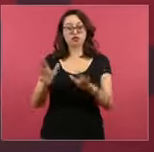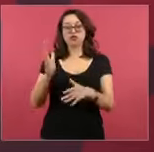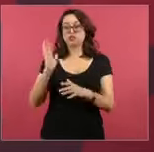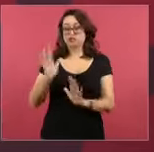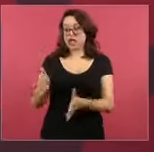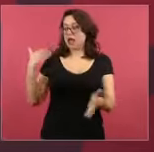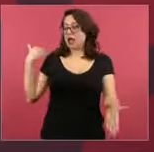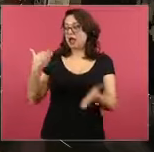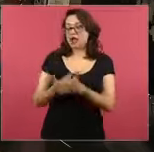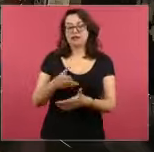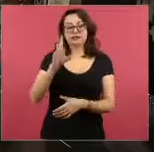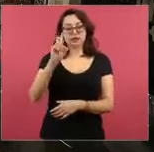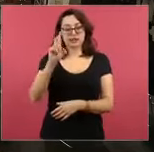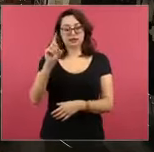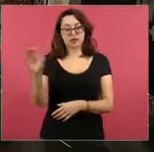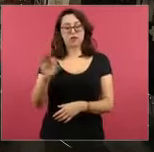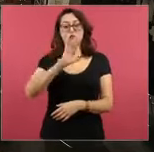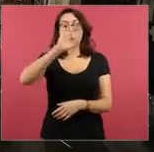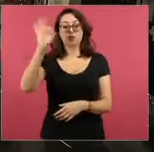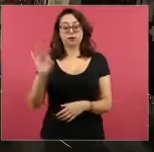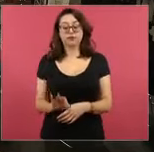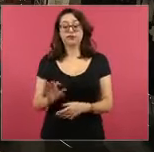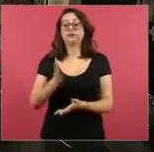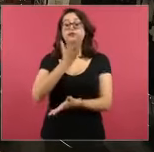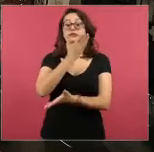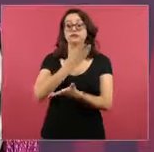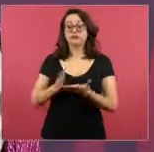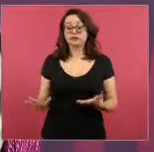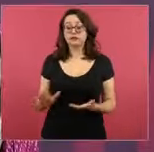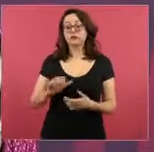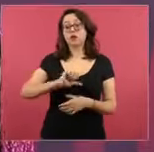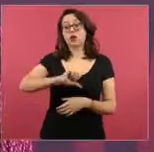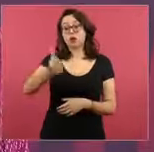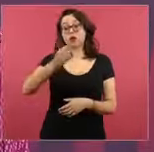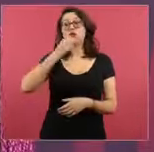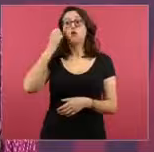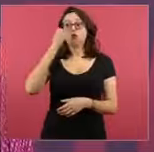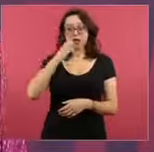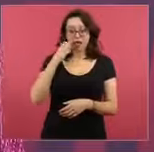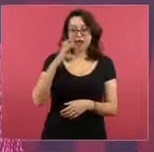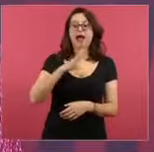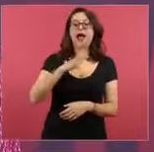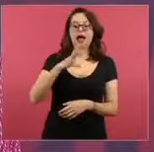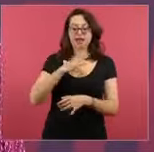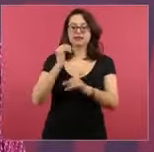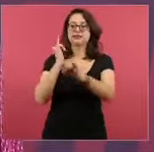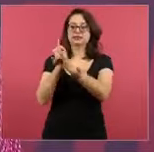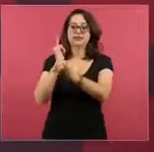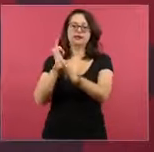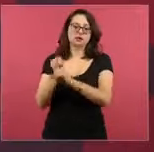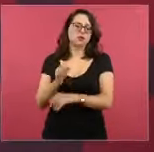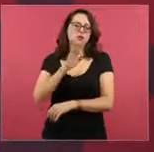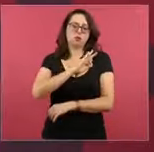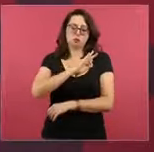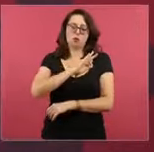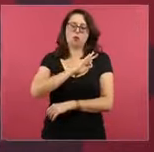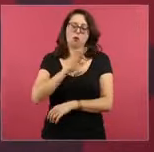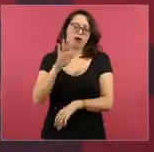30%. Las escuelas que además tengan instalado el Internet, que también se está desarrollando, podrán hacer uso de